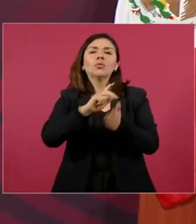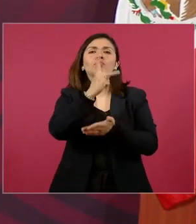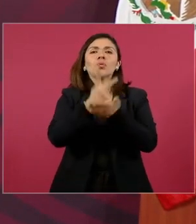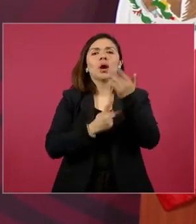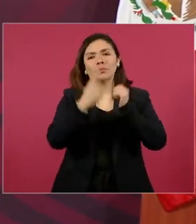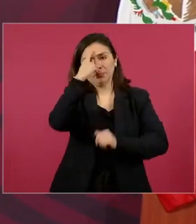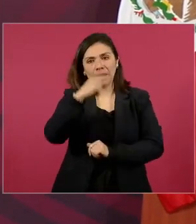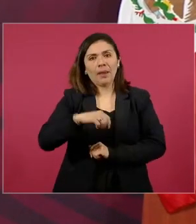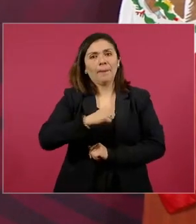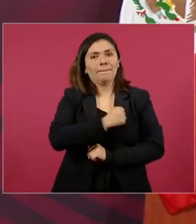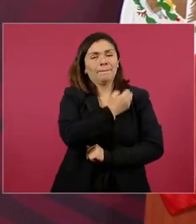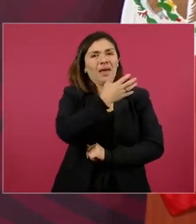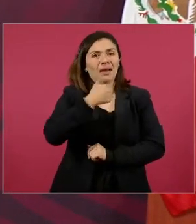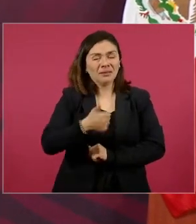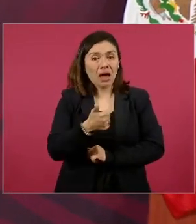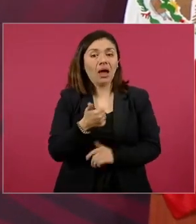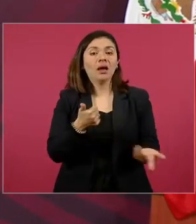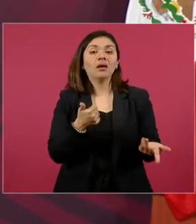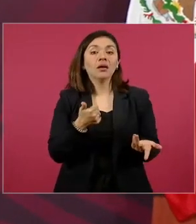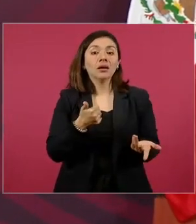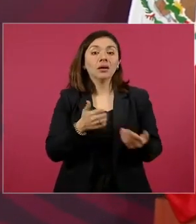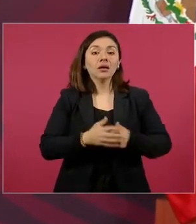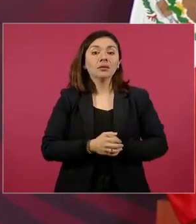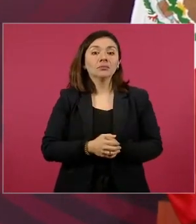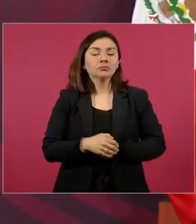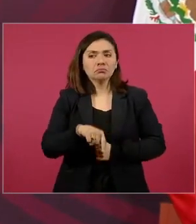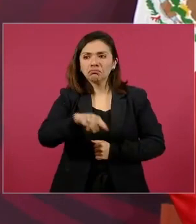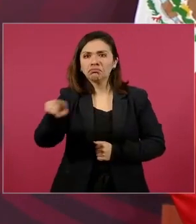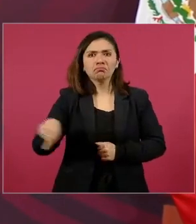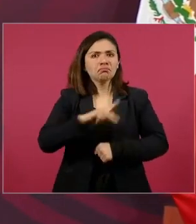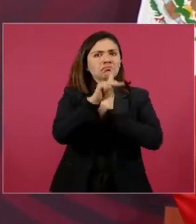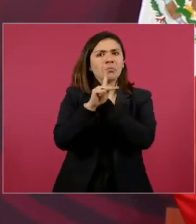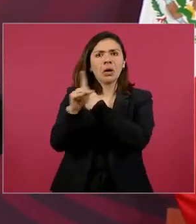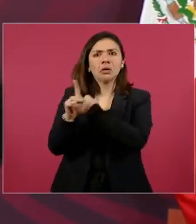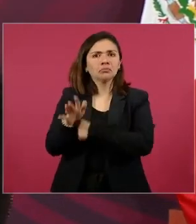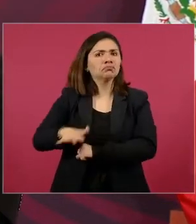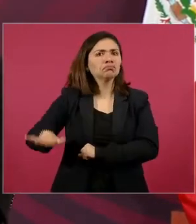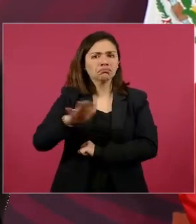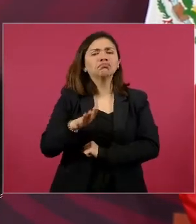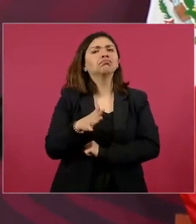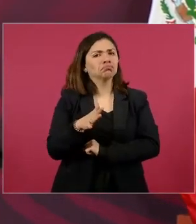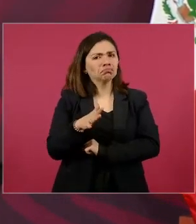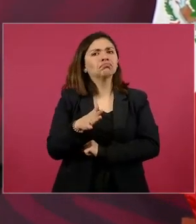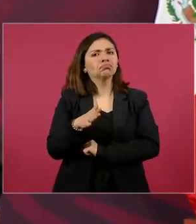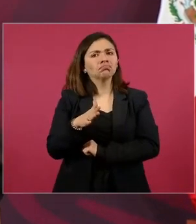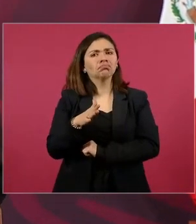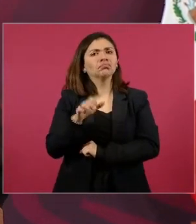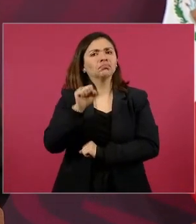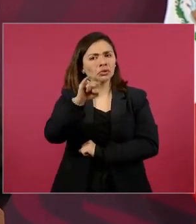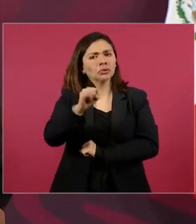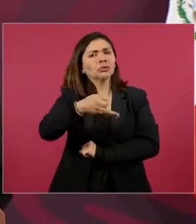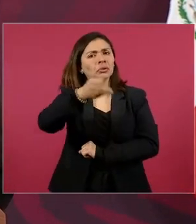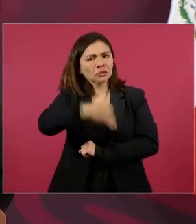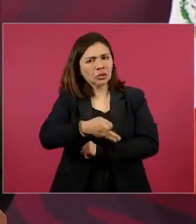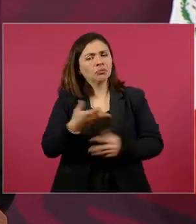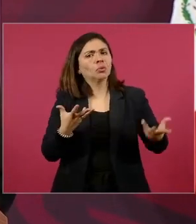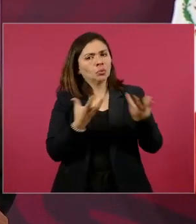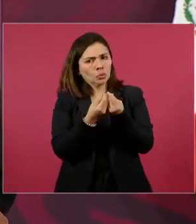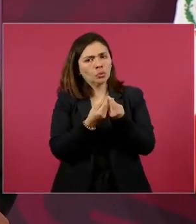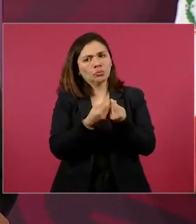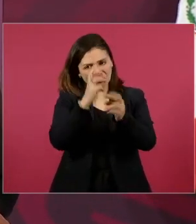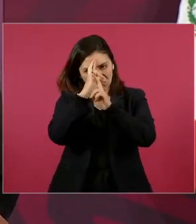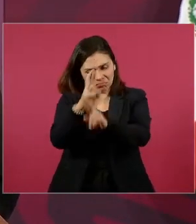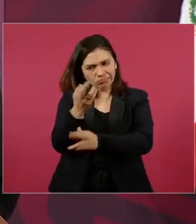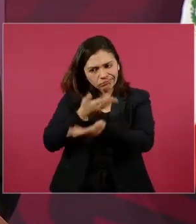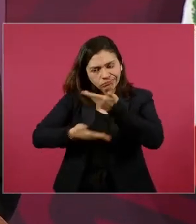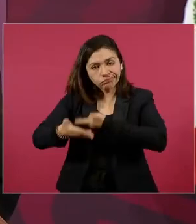bienestar y hay una actitud de parte de ellos de cooperación, de apoyo, de